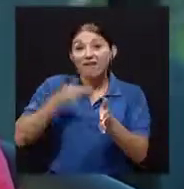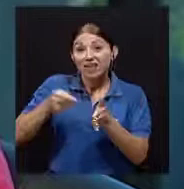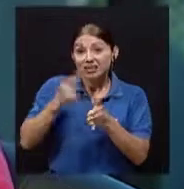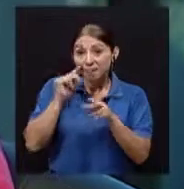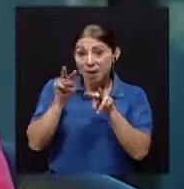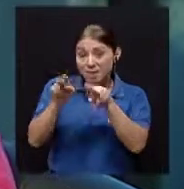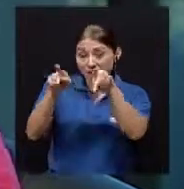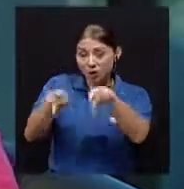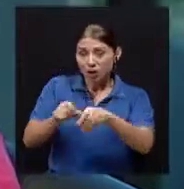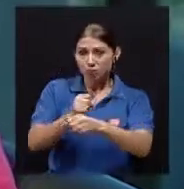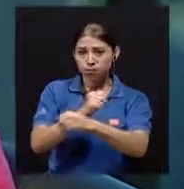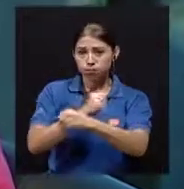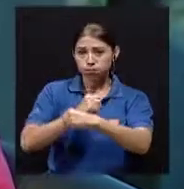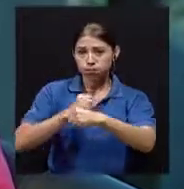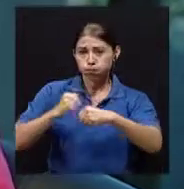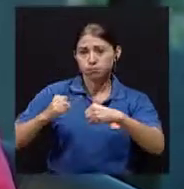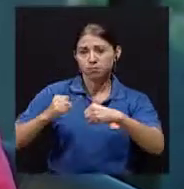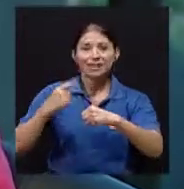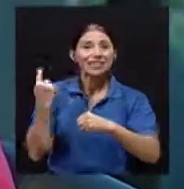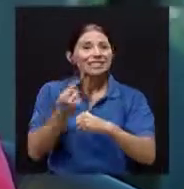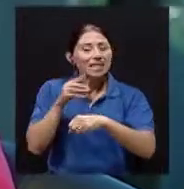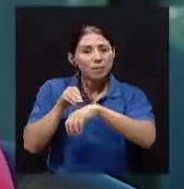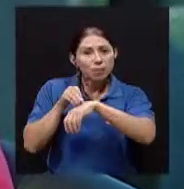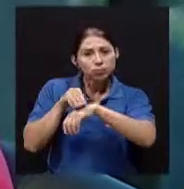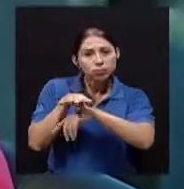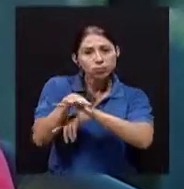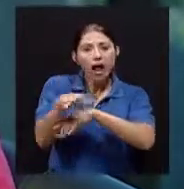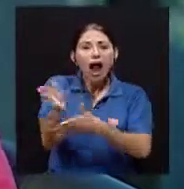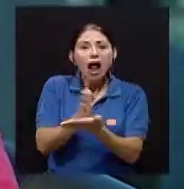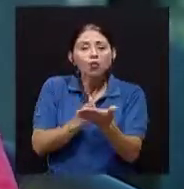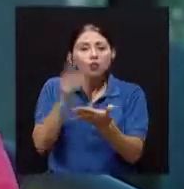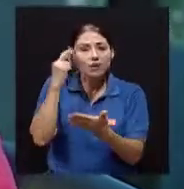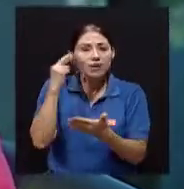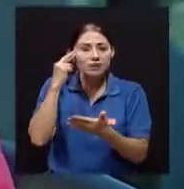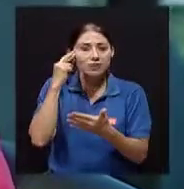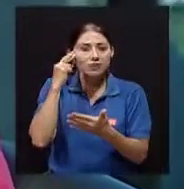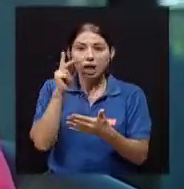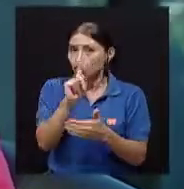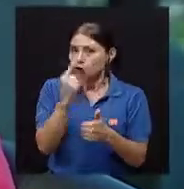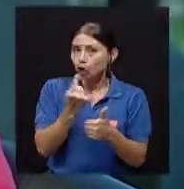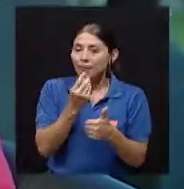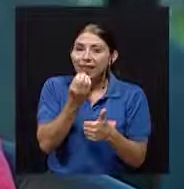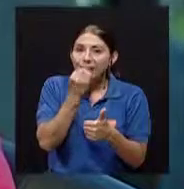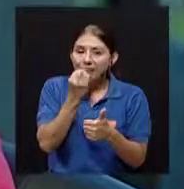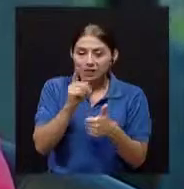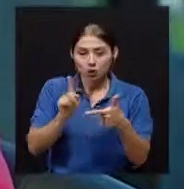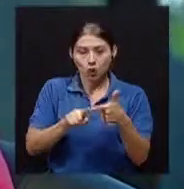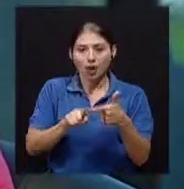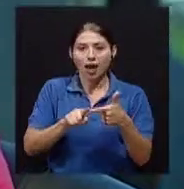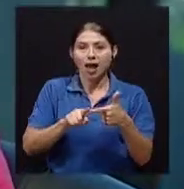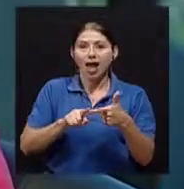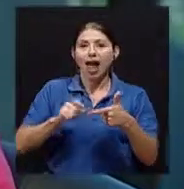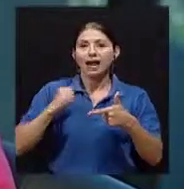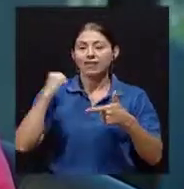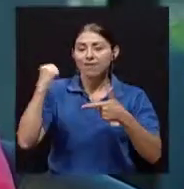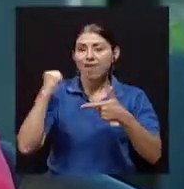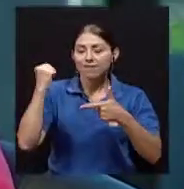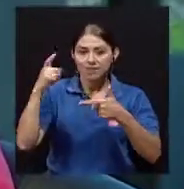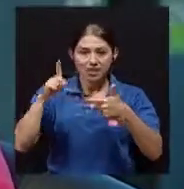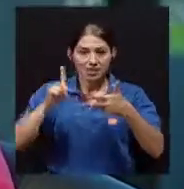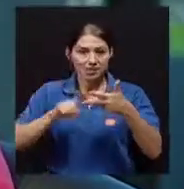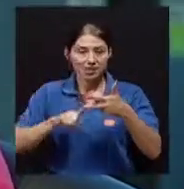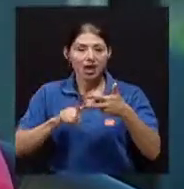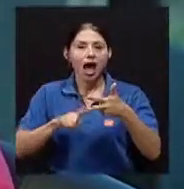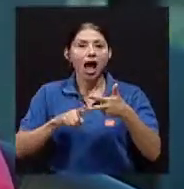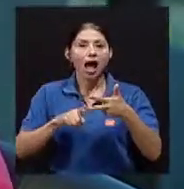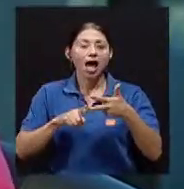peso, siempre ataca uno varios factores. Básicamente, no solamente la alimentación, la actividad física, sin dejar de lado